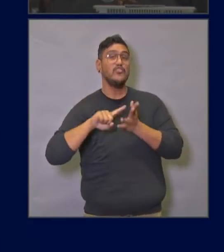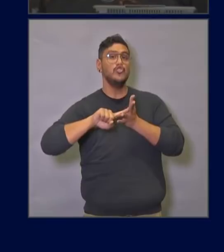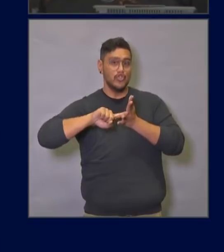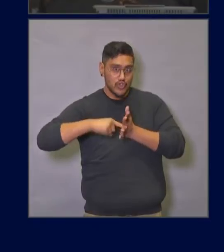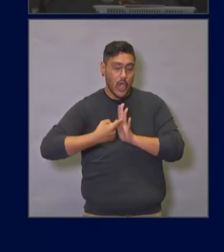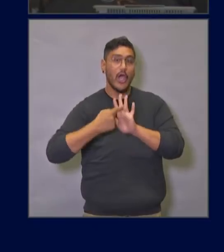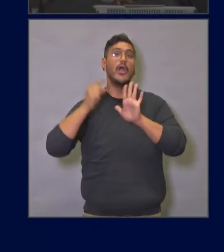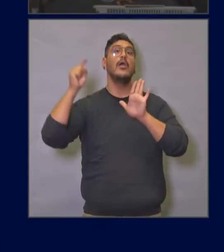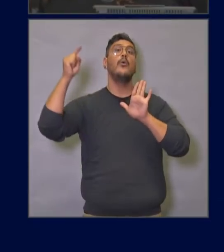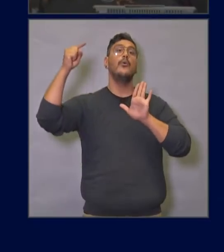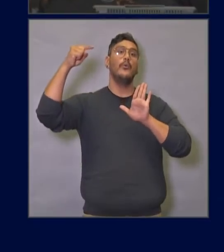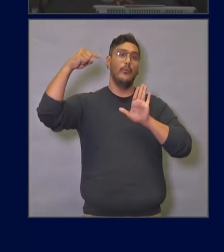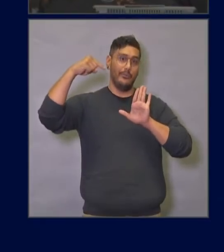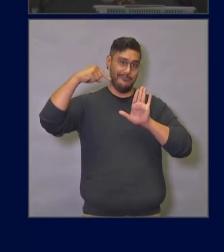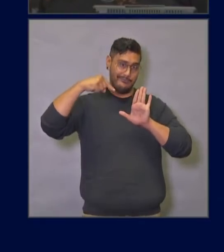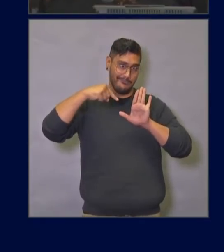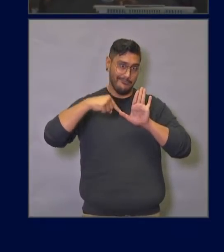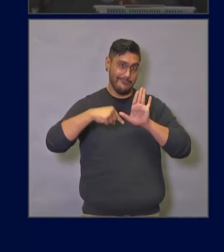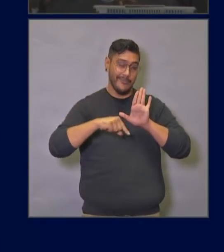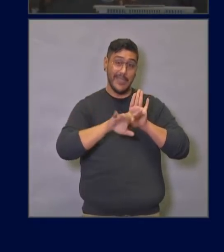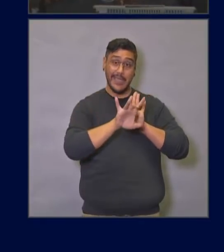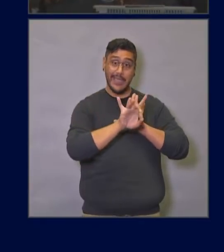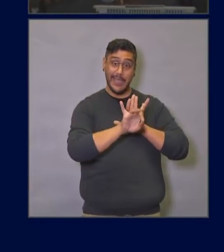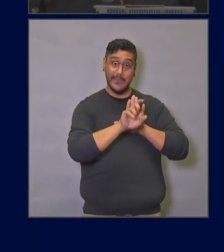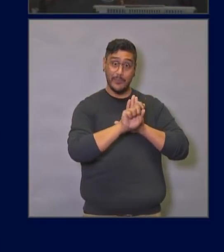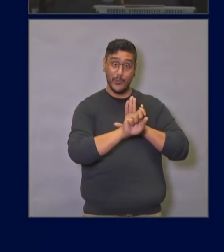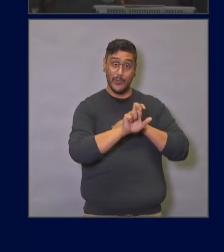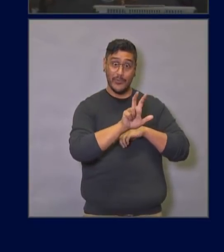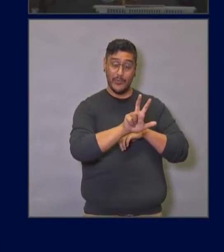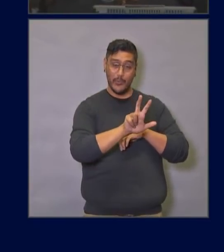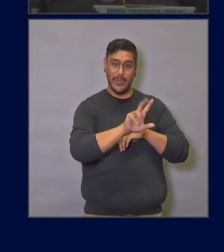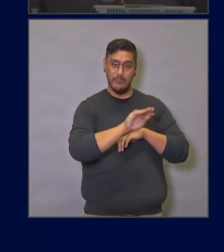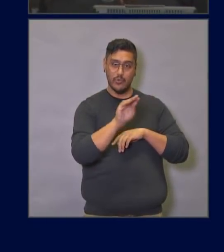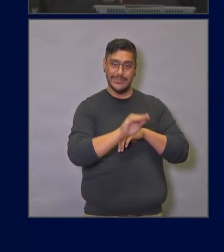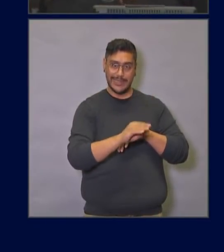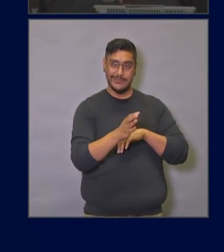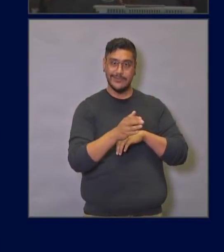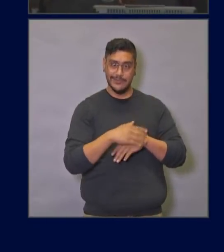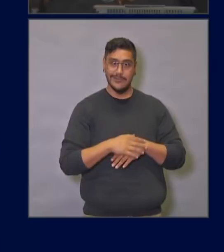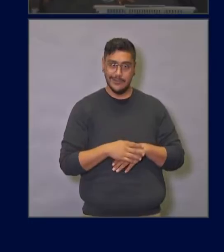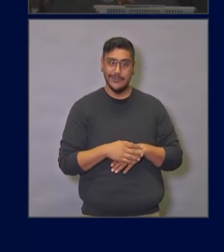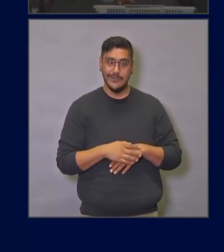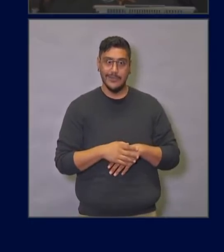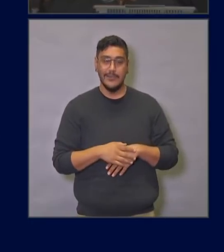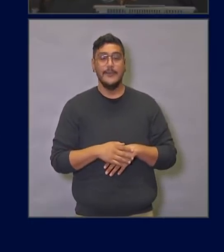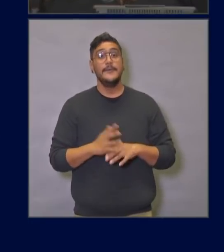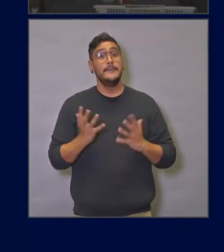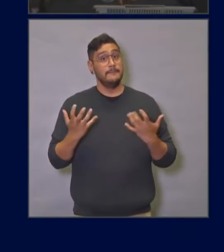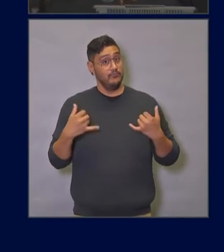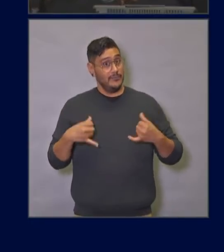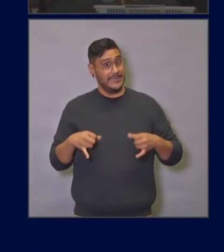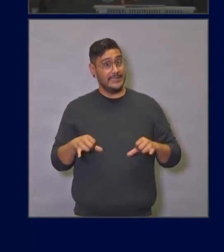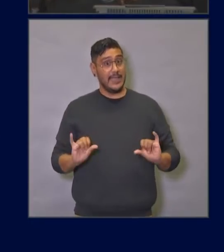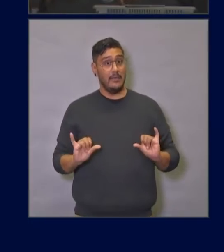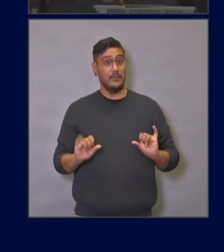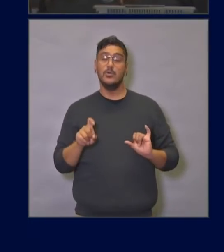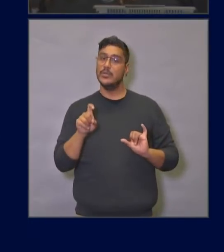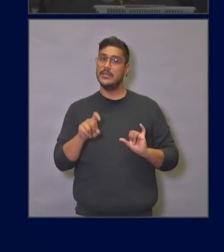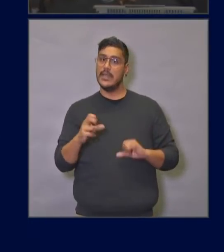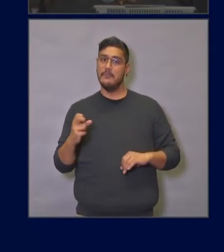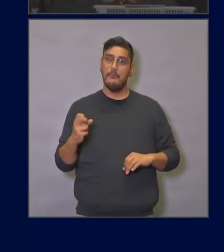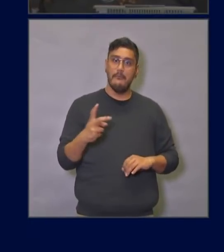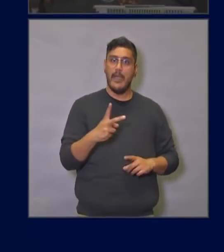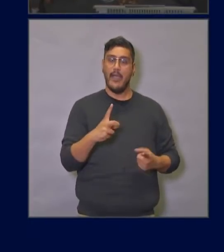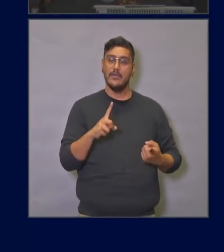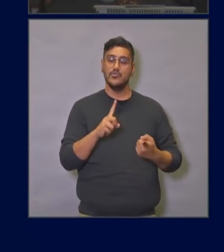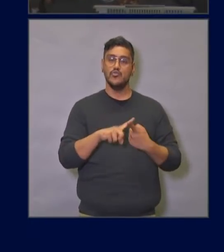registrándose en 8,3% el último día en este gráfico. Sin embargo, necesitamos volver a una tasa